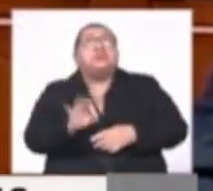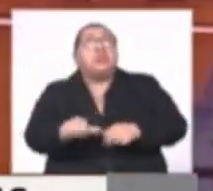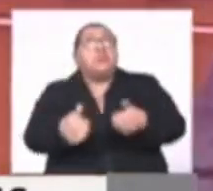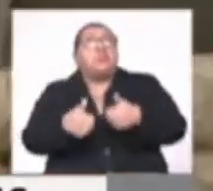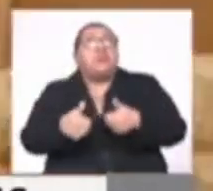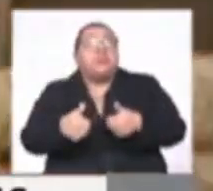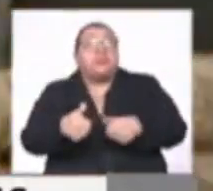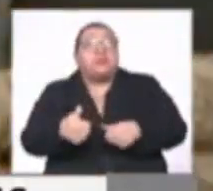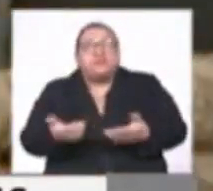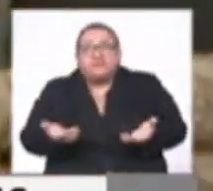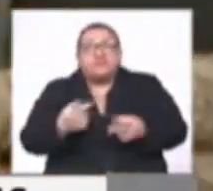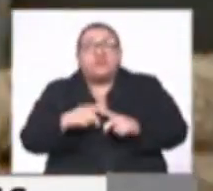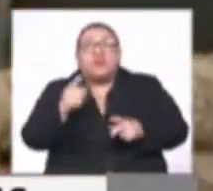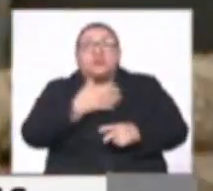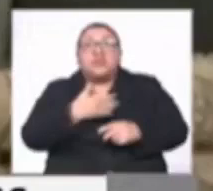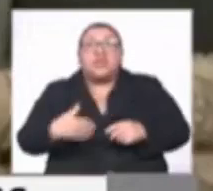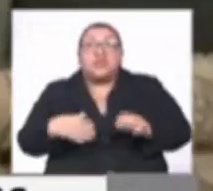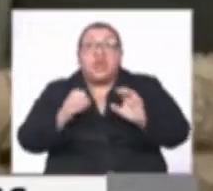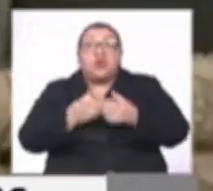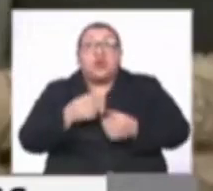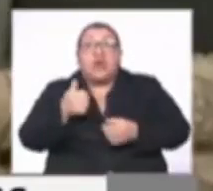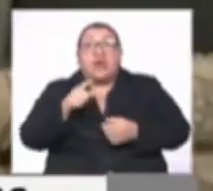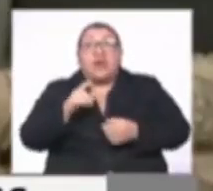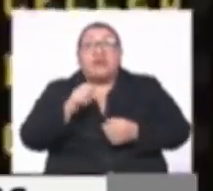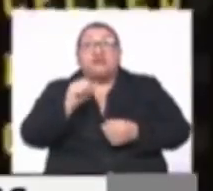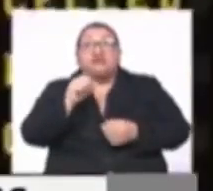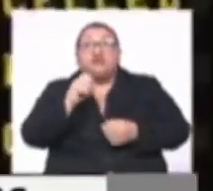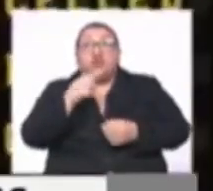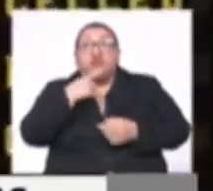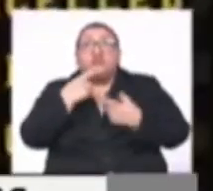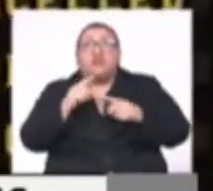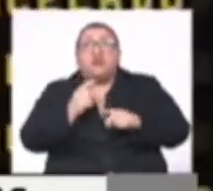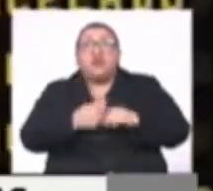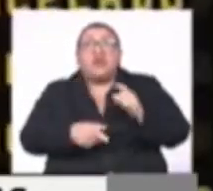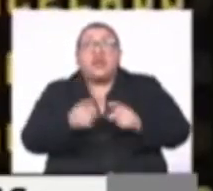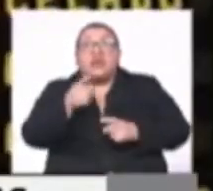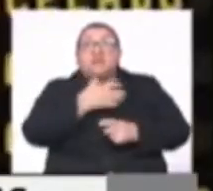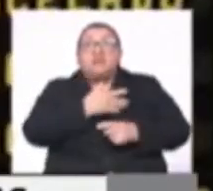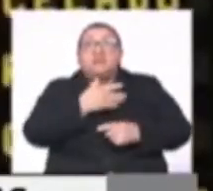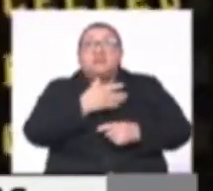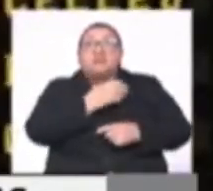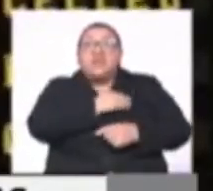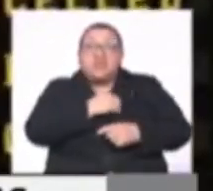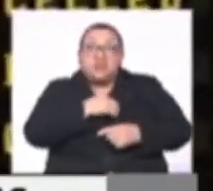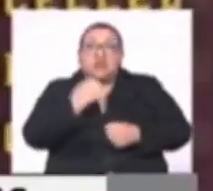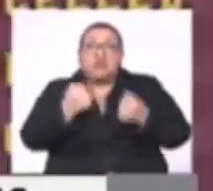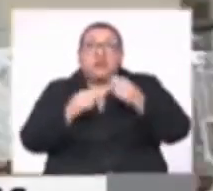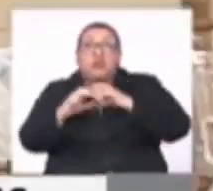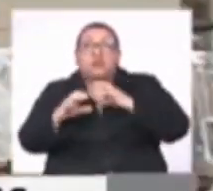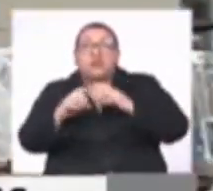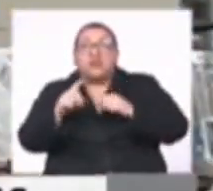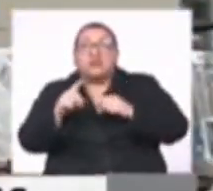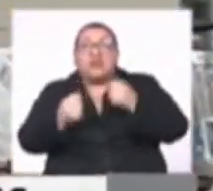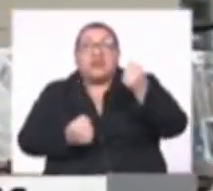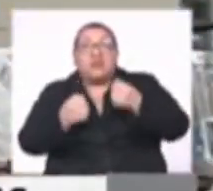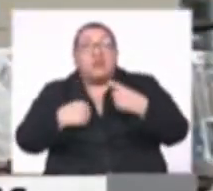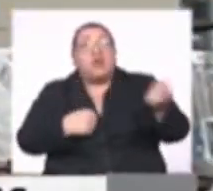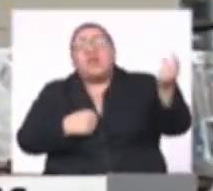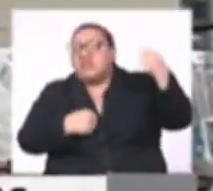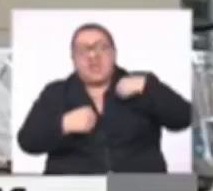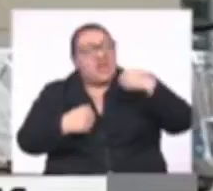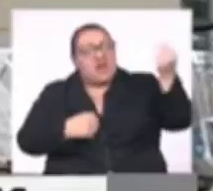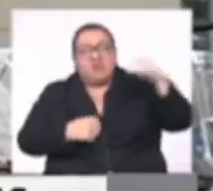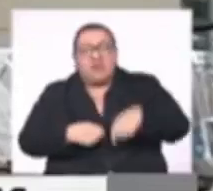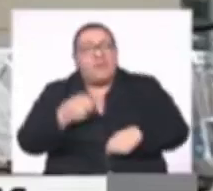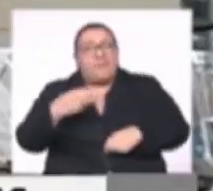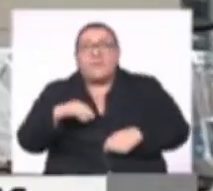ese momento. El presidente del Congreso, Alejandro Soto Reyes, informó que el titular del Ministerio de Transportes deberá asistir al Parlamento el próximo